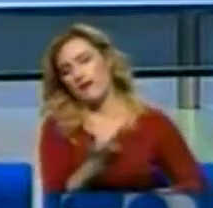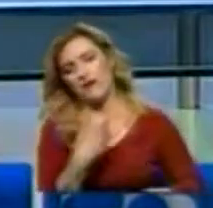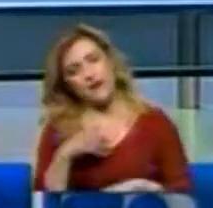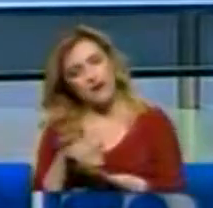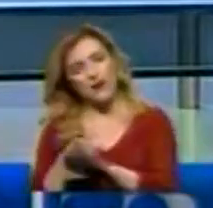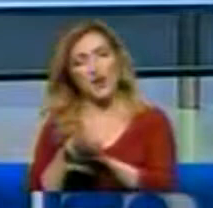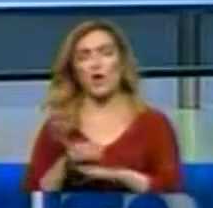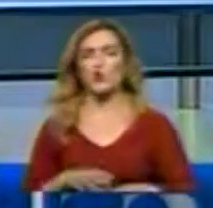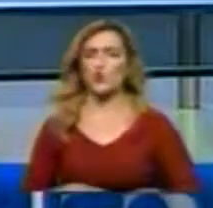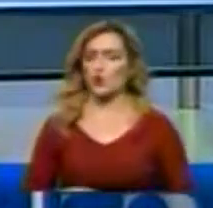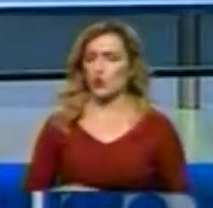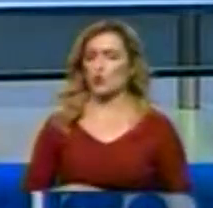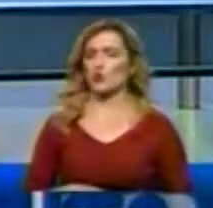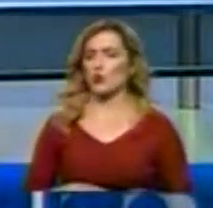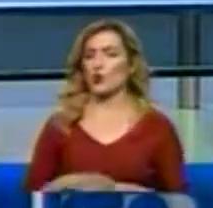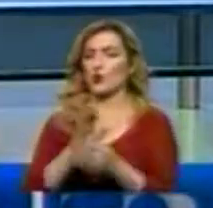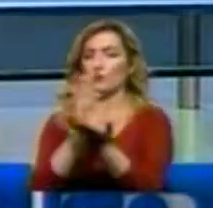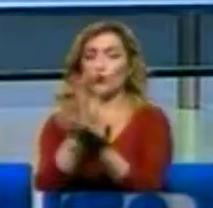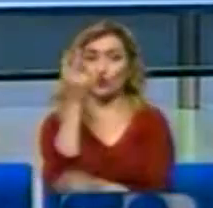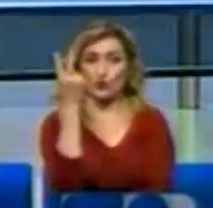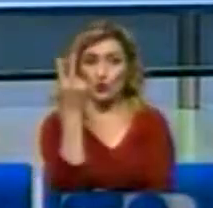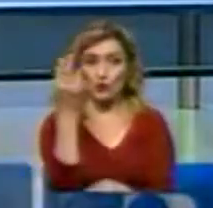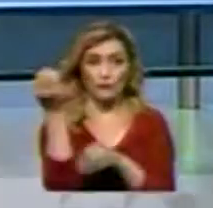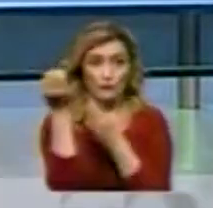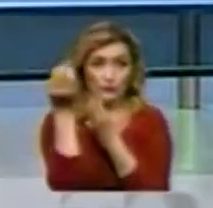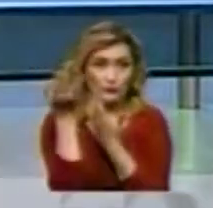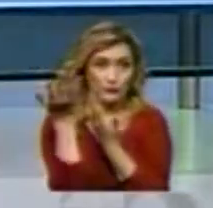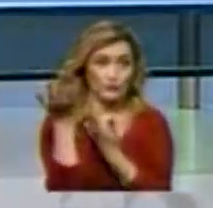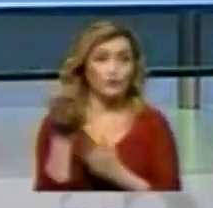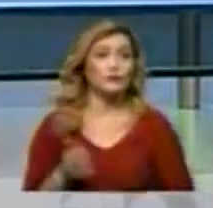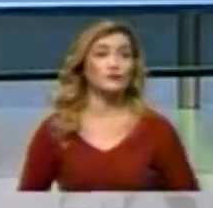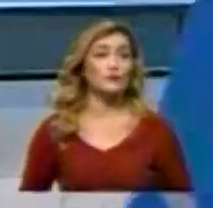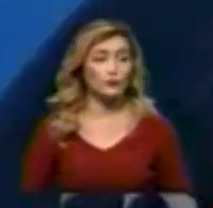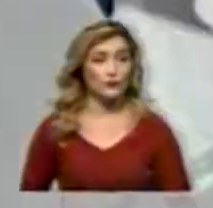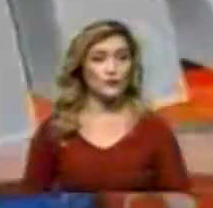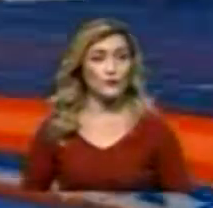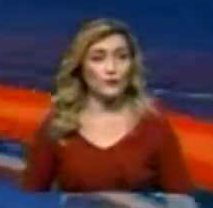tomaron como primeras diligencias. Daniela Valencia nos informa.